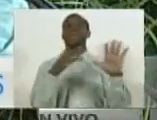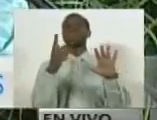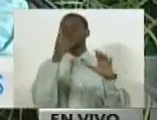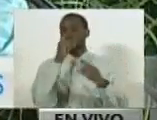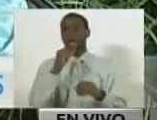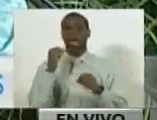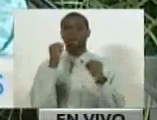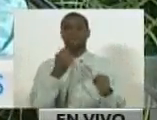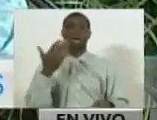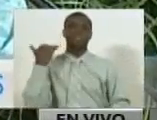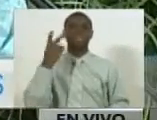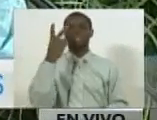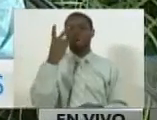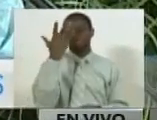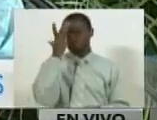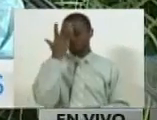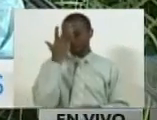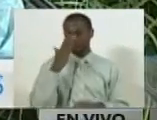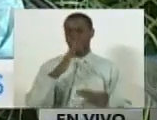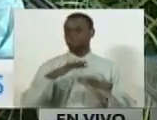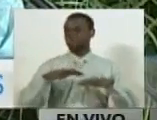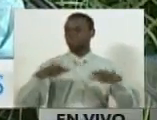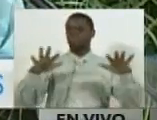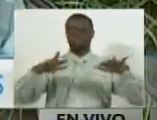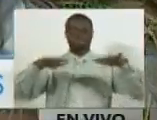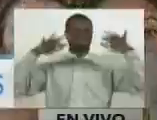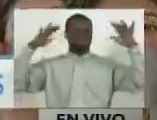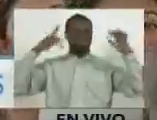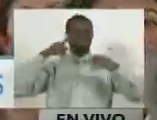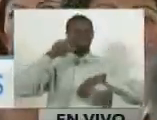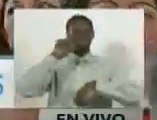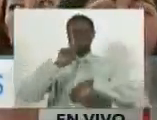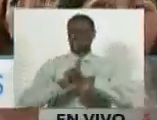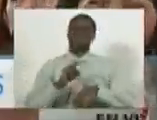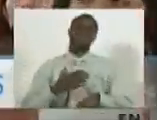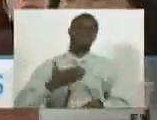aquel 2 de febrero maravilloso, histórico, único.